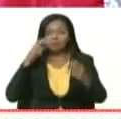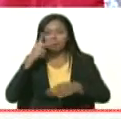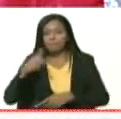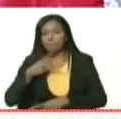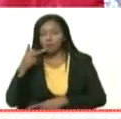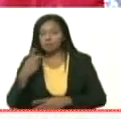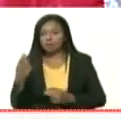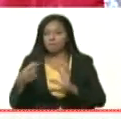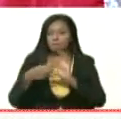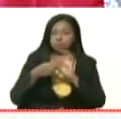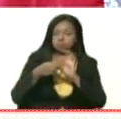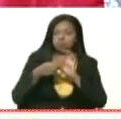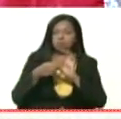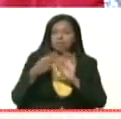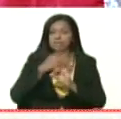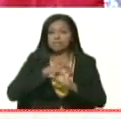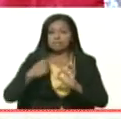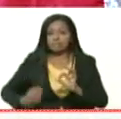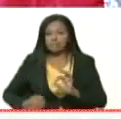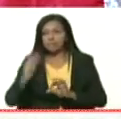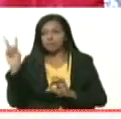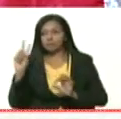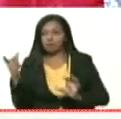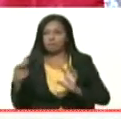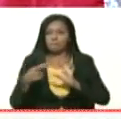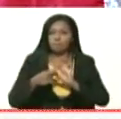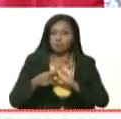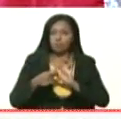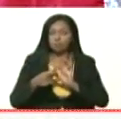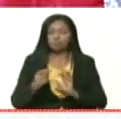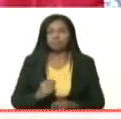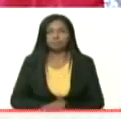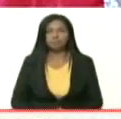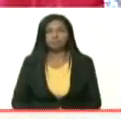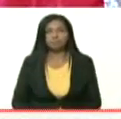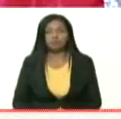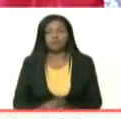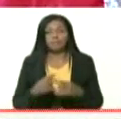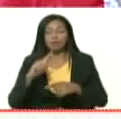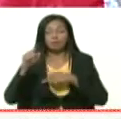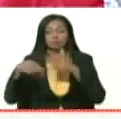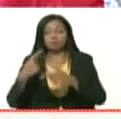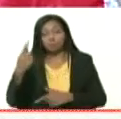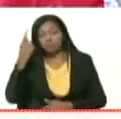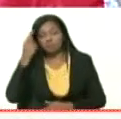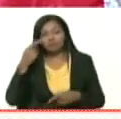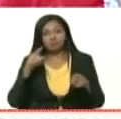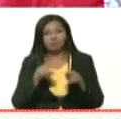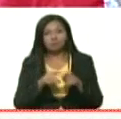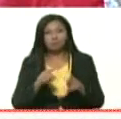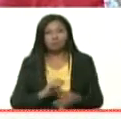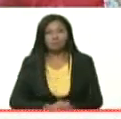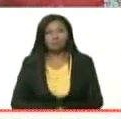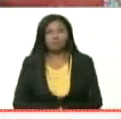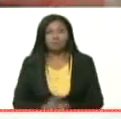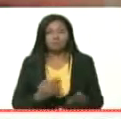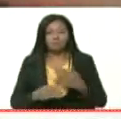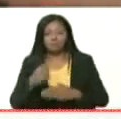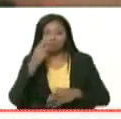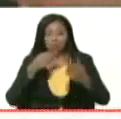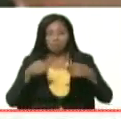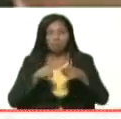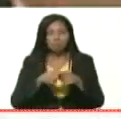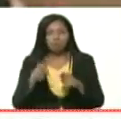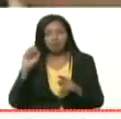políticas entre China y Venezuela. Pero en los próximos días vamos a conmemorar,